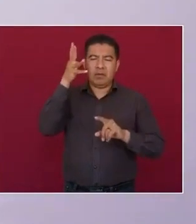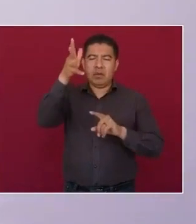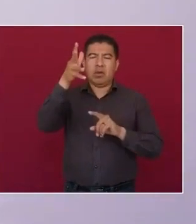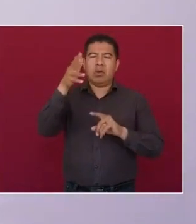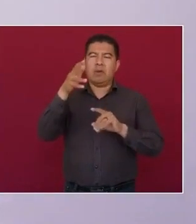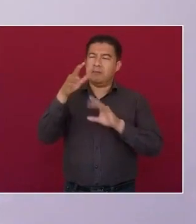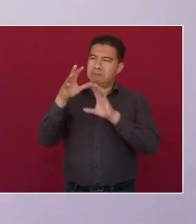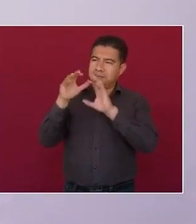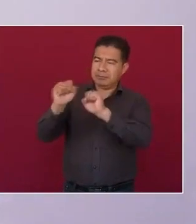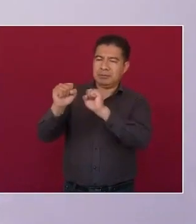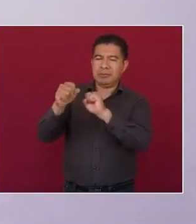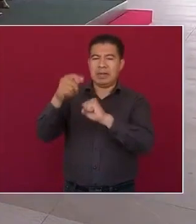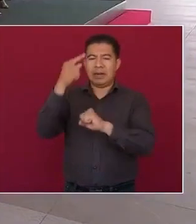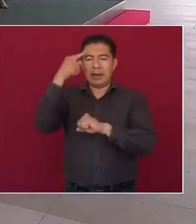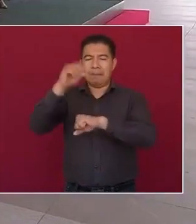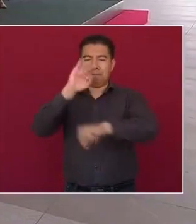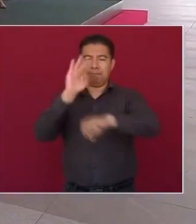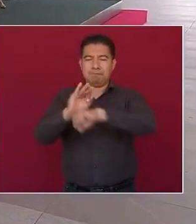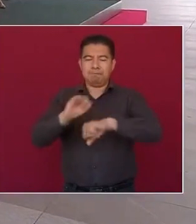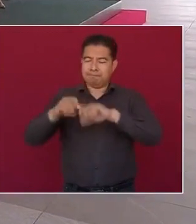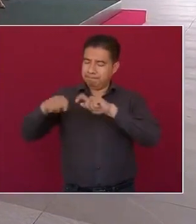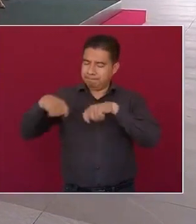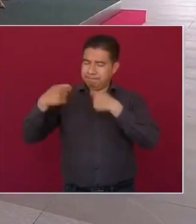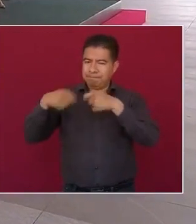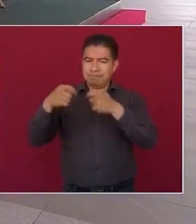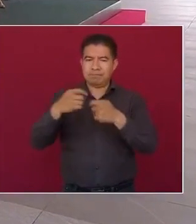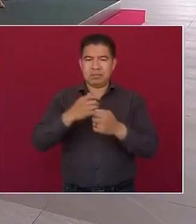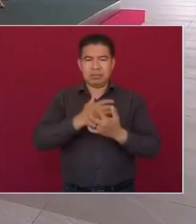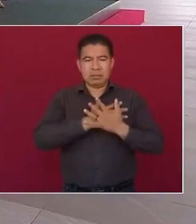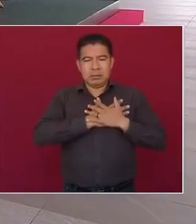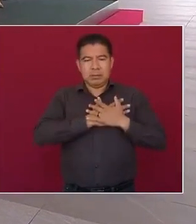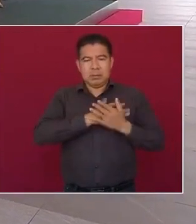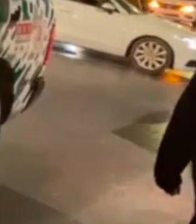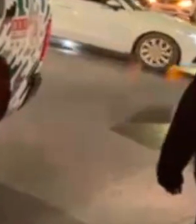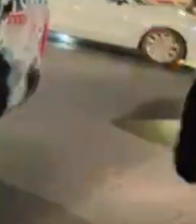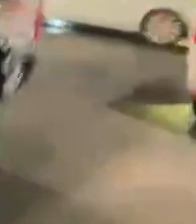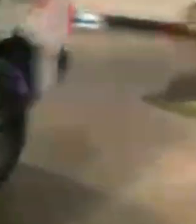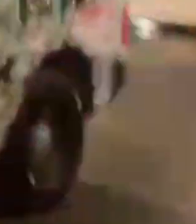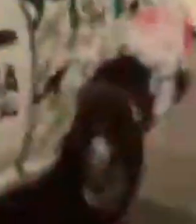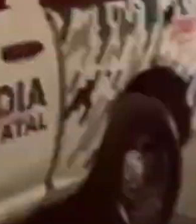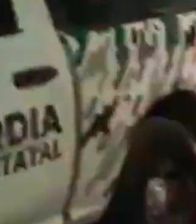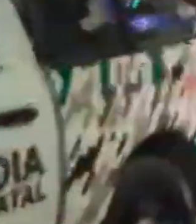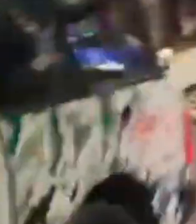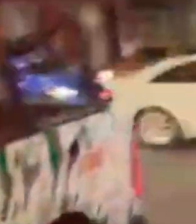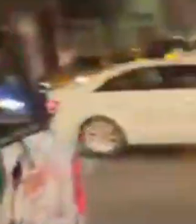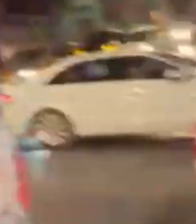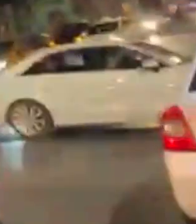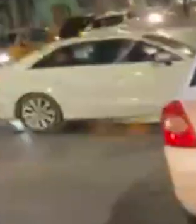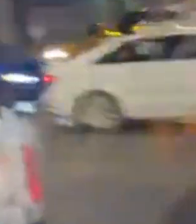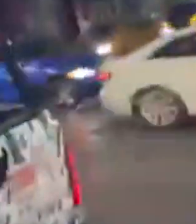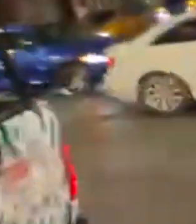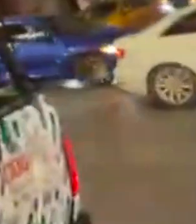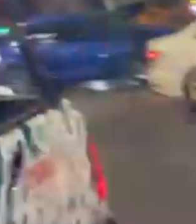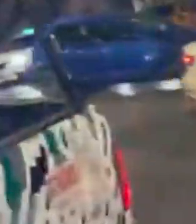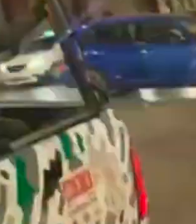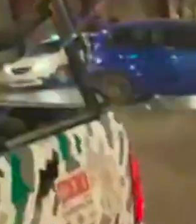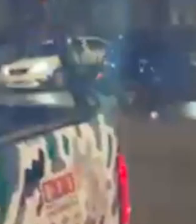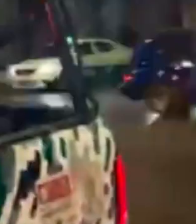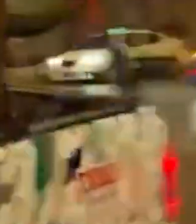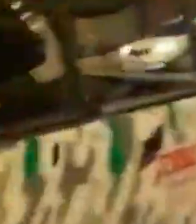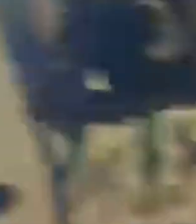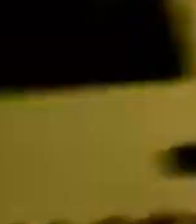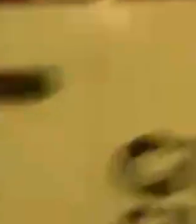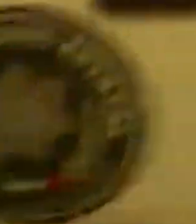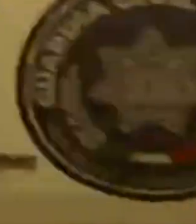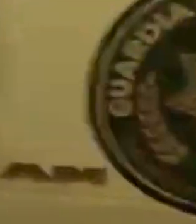de la república Andrés Manuel López Obrador al decir que en San Luis Potosí hay gobierno luego de que el morenista se refiriera a otros hechos en